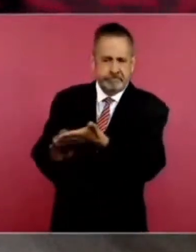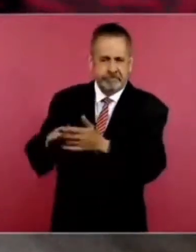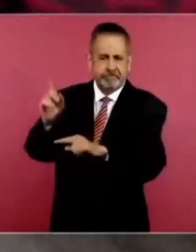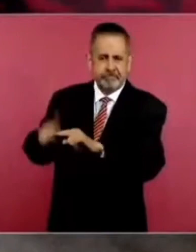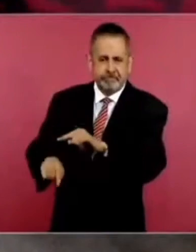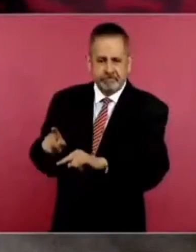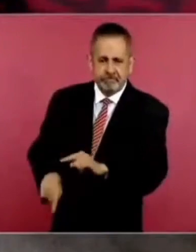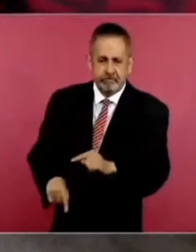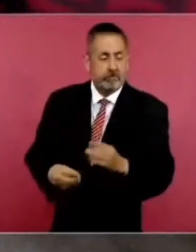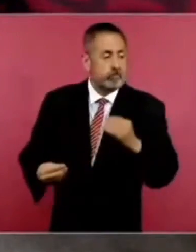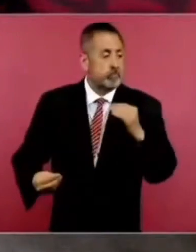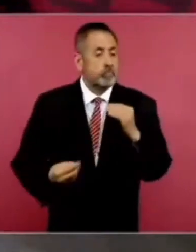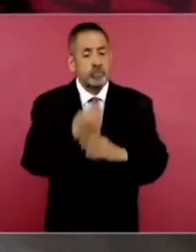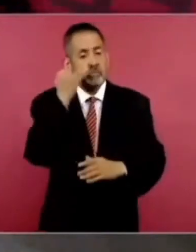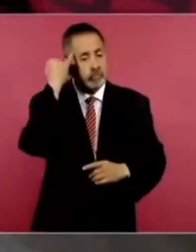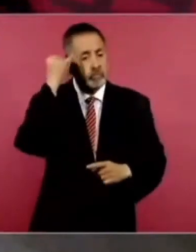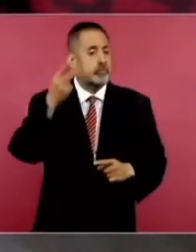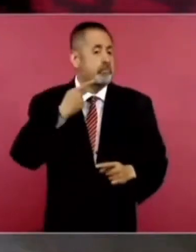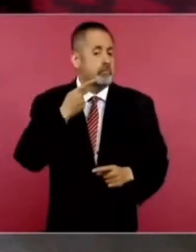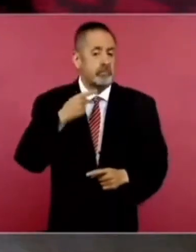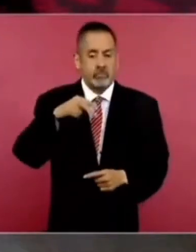con la política neoliberal.